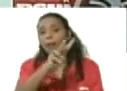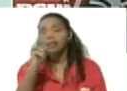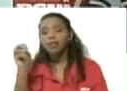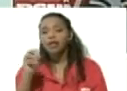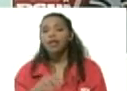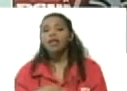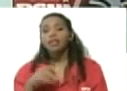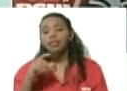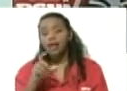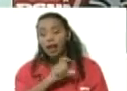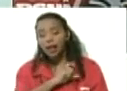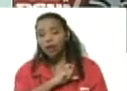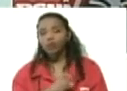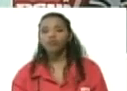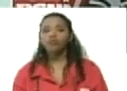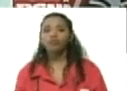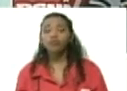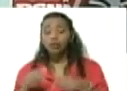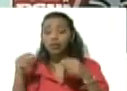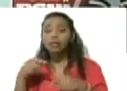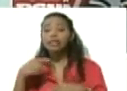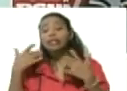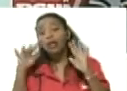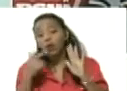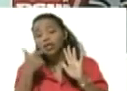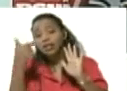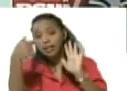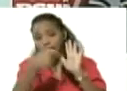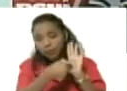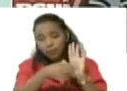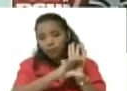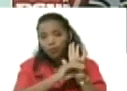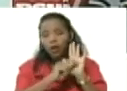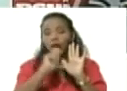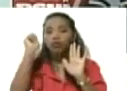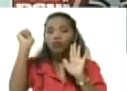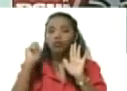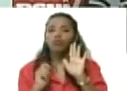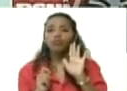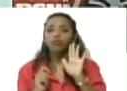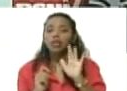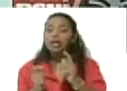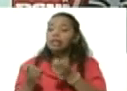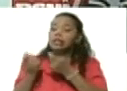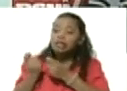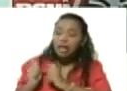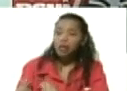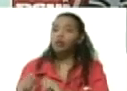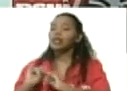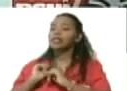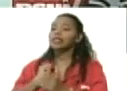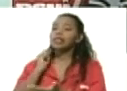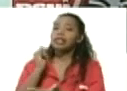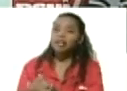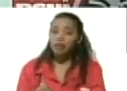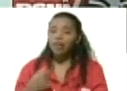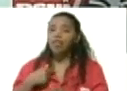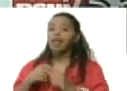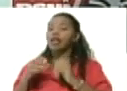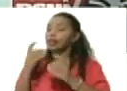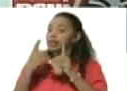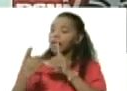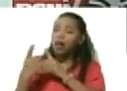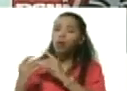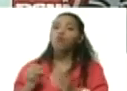es lo que establece esta Constitución. De manera que bienvenidos los intentos y las iniciativas de diálogo que pueda